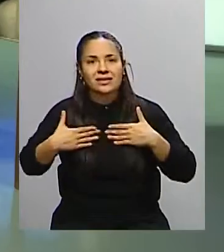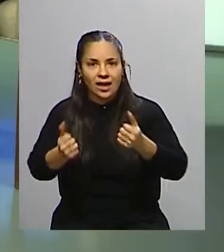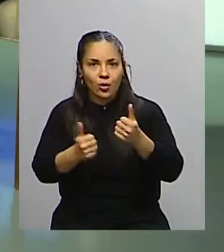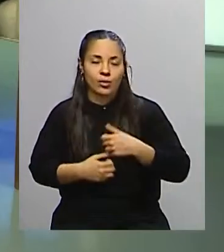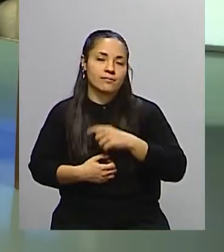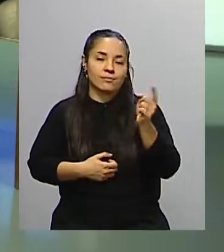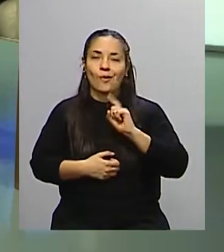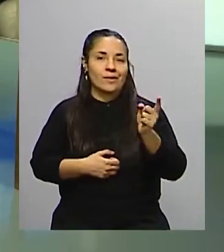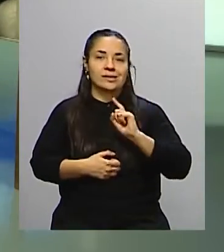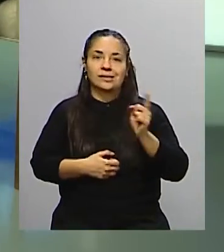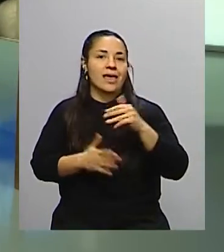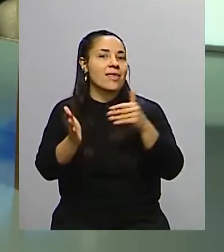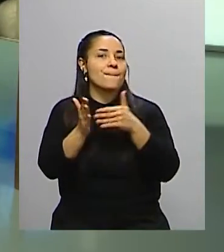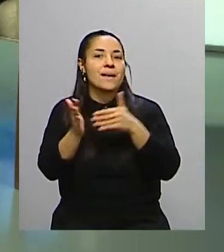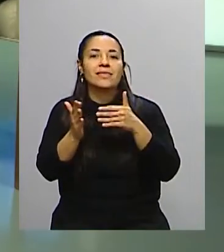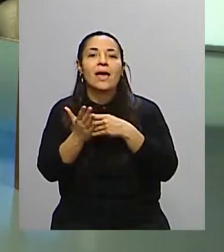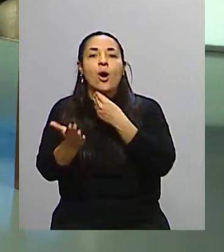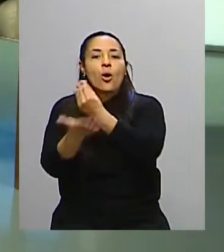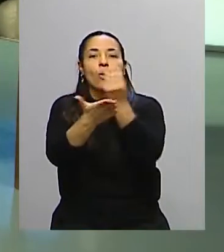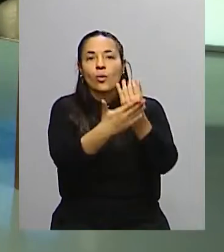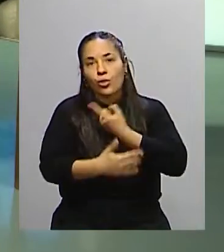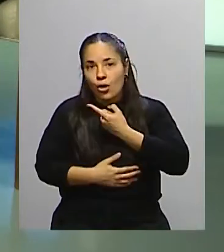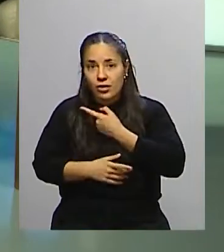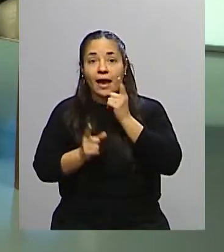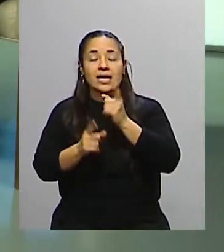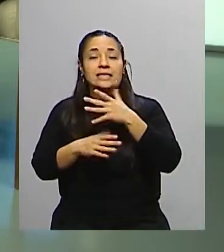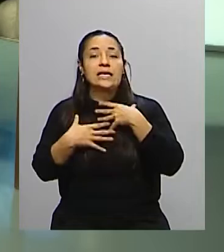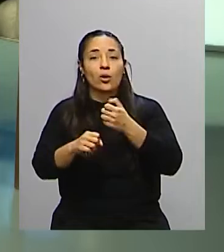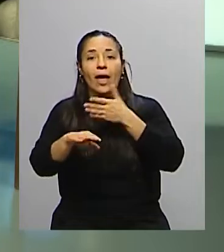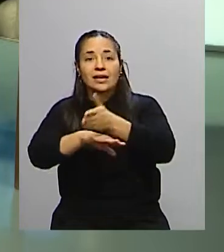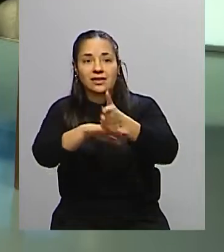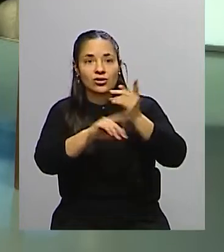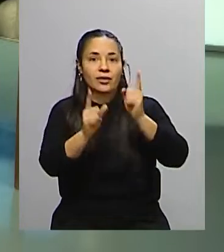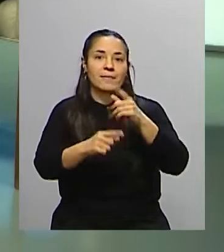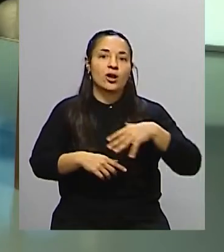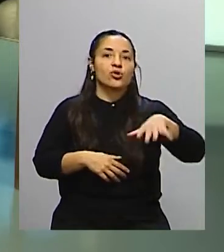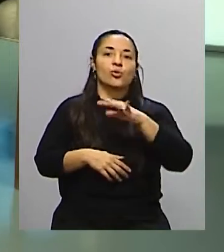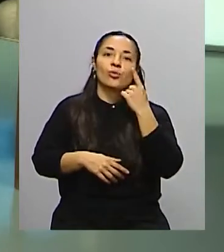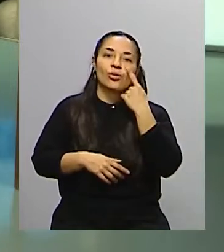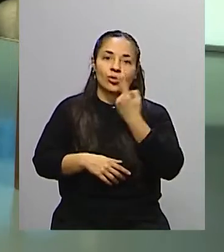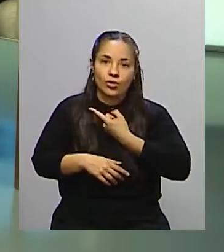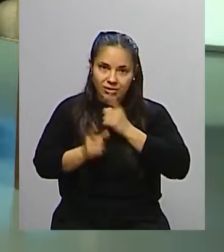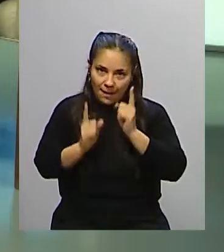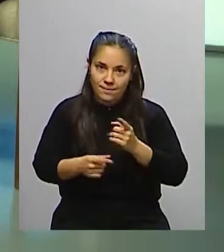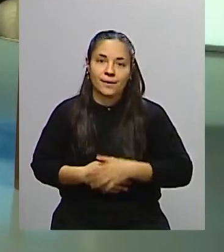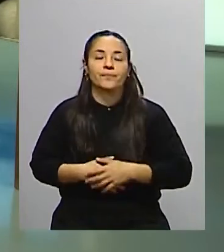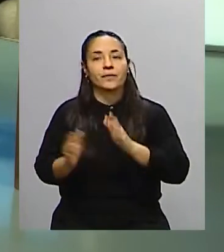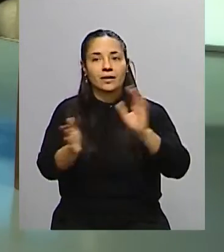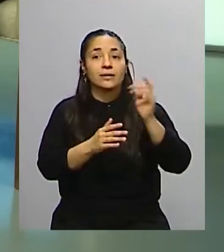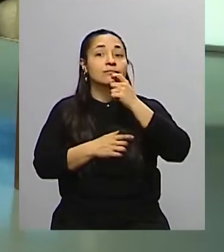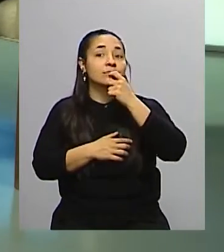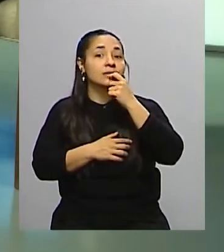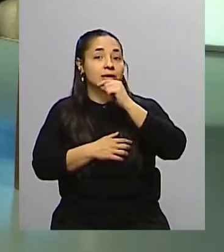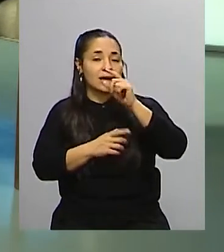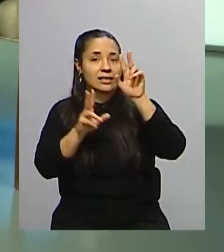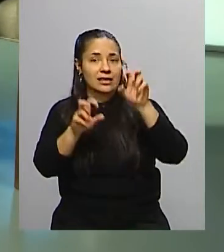así. Depende a qué sistema pertenezca, es qué acceso tenés a la salud. Y a la región geográfica, está claro. Exactamente. Si me permitís, hay un tema con lo